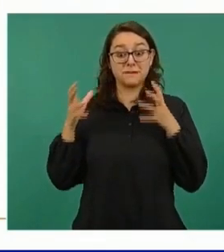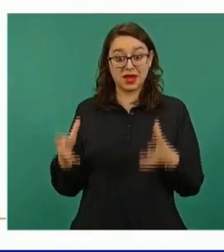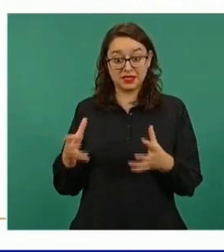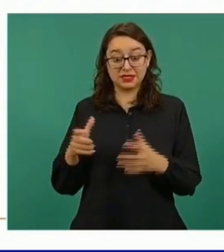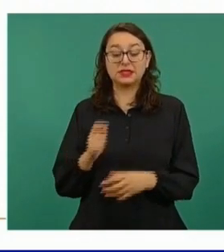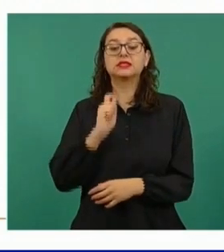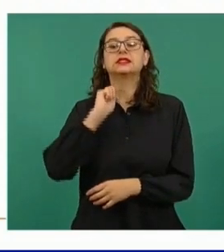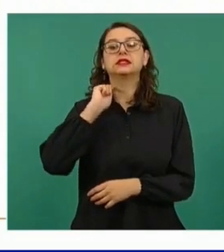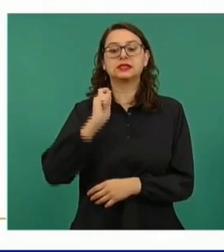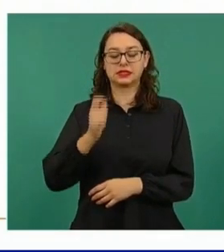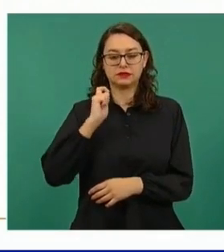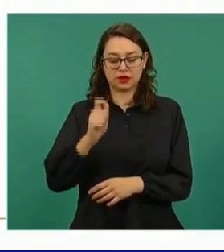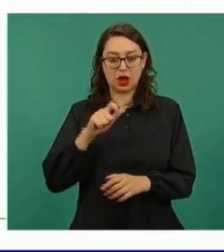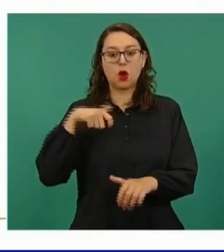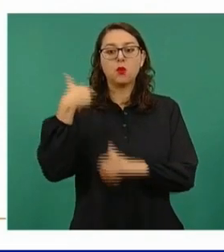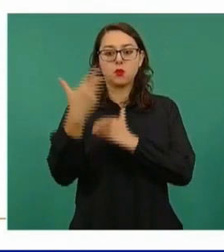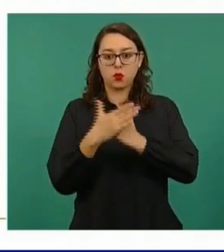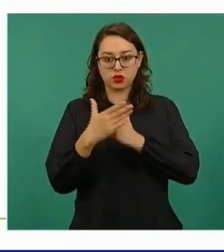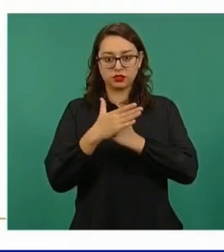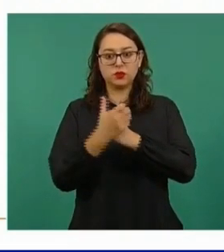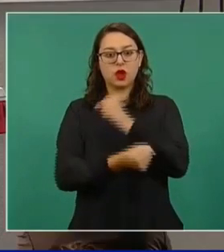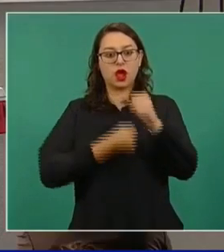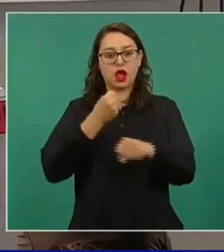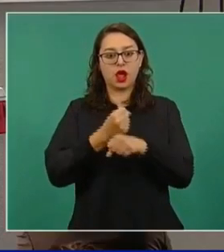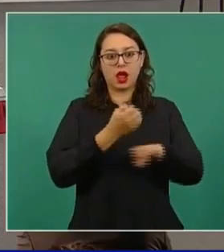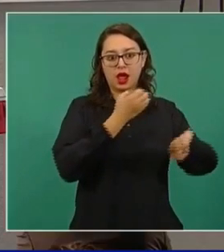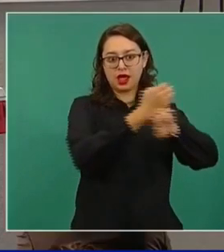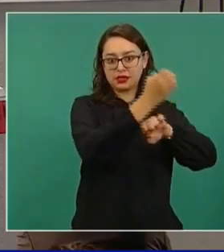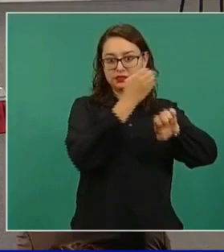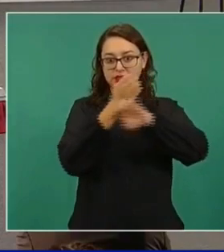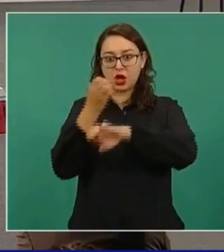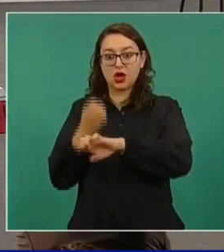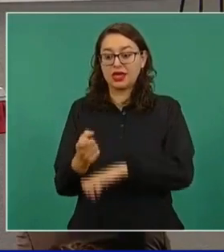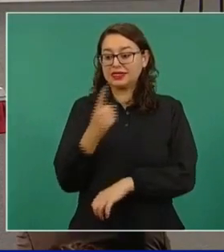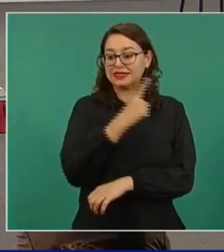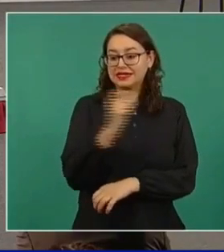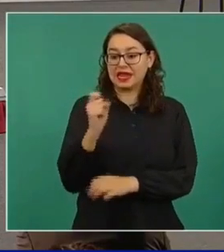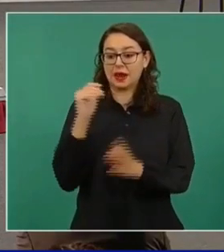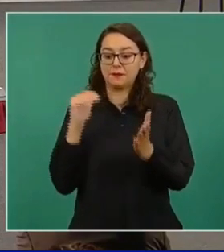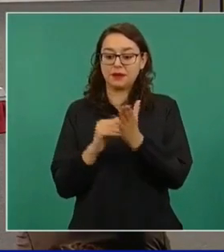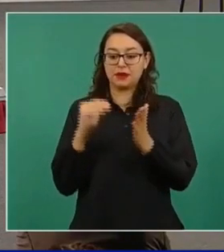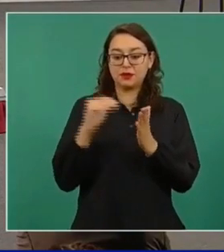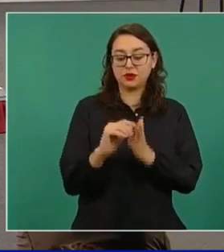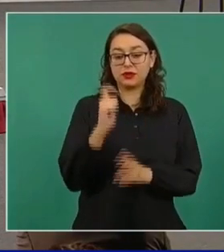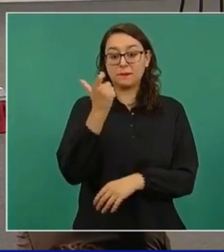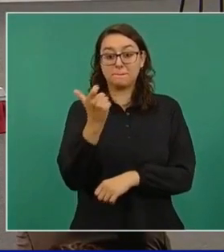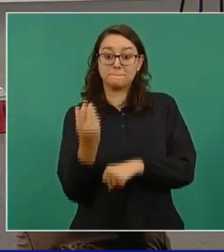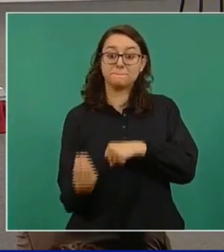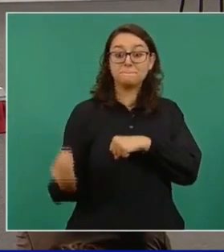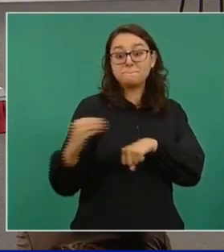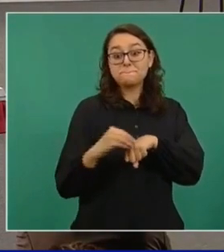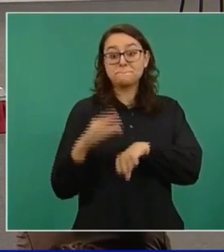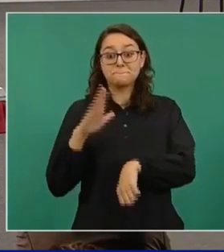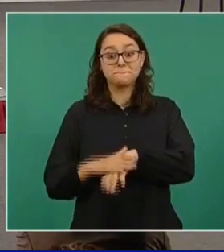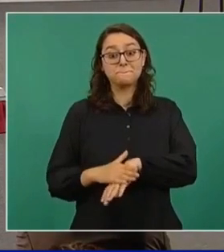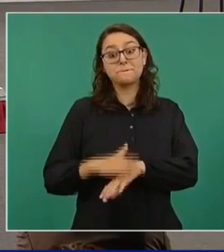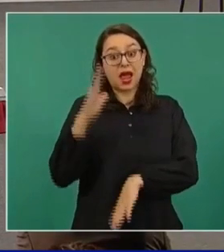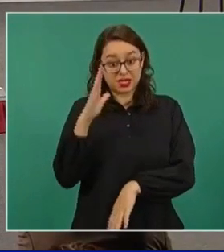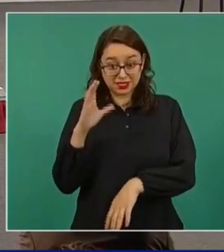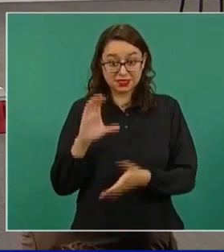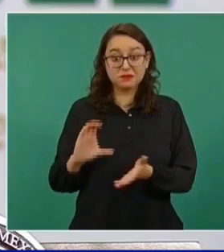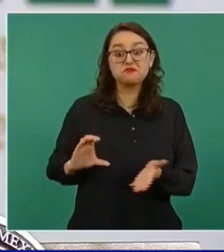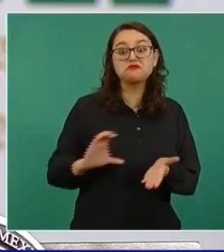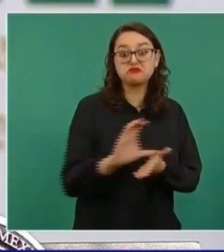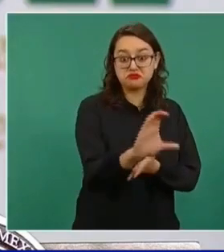entidades federativas estarán recibiendo casi 100.000 millones de pesos adicionales respecto a lo que recibieron